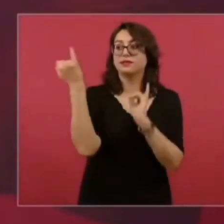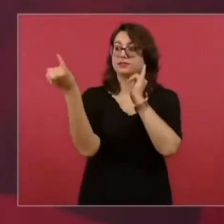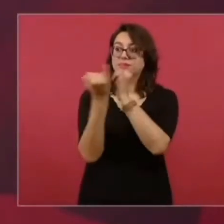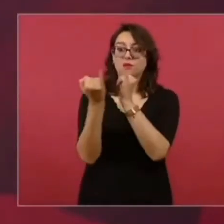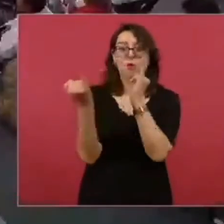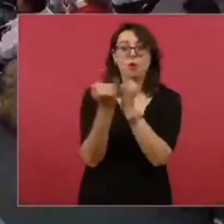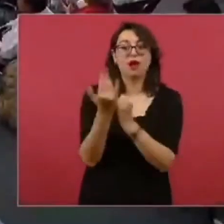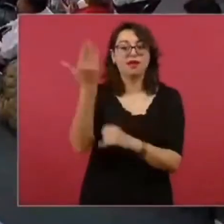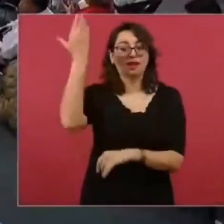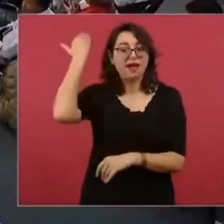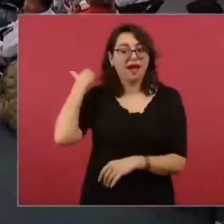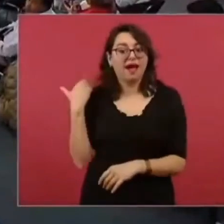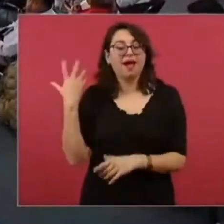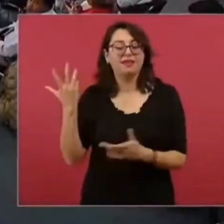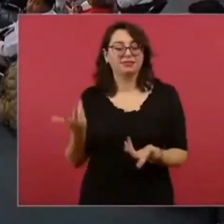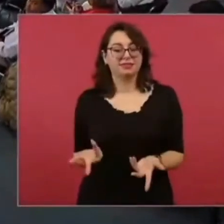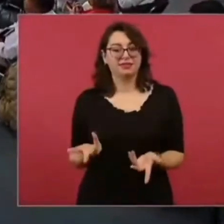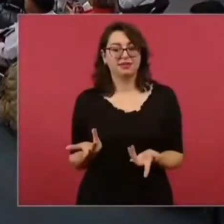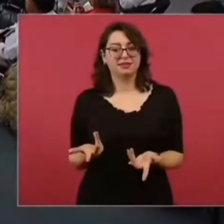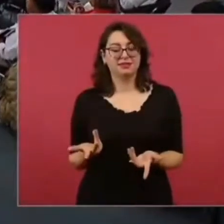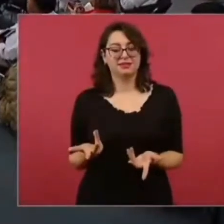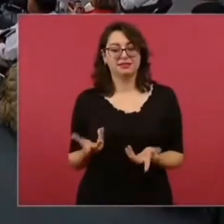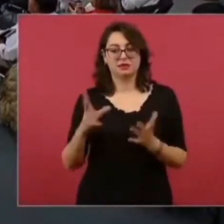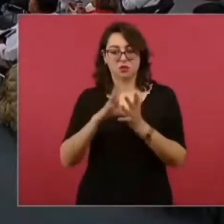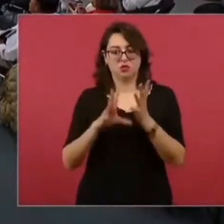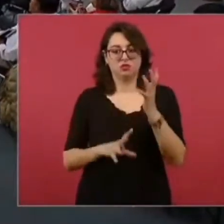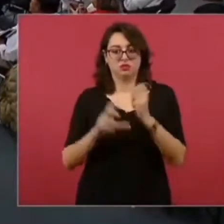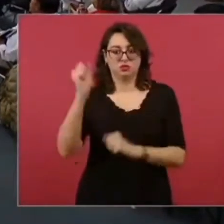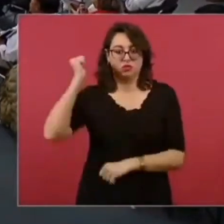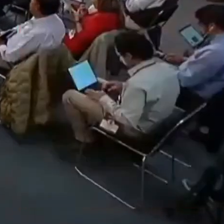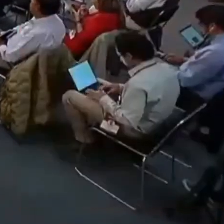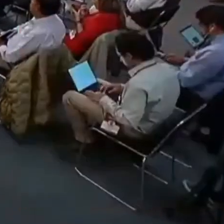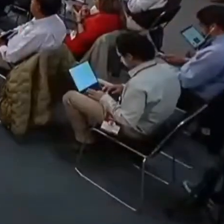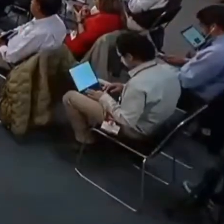1857, la Constitución de la Reforma.